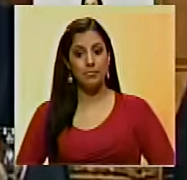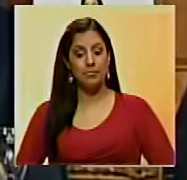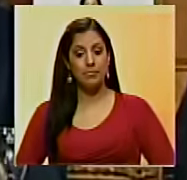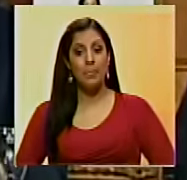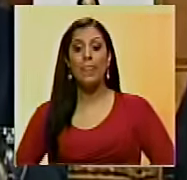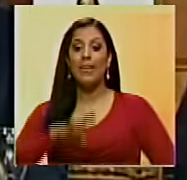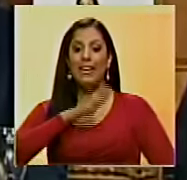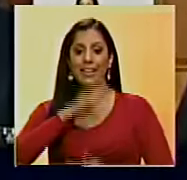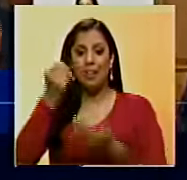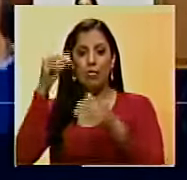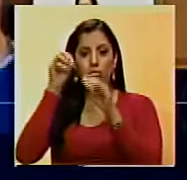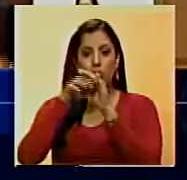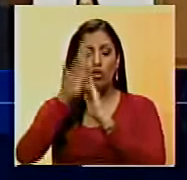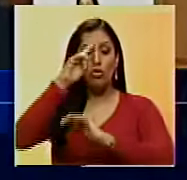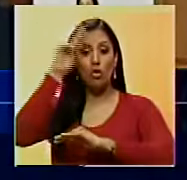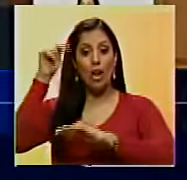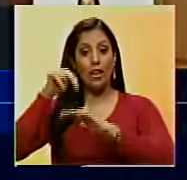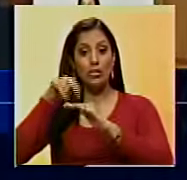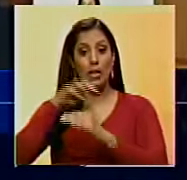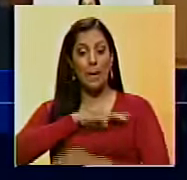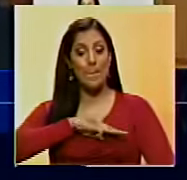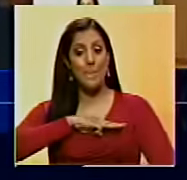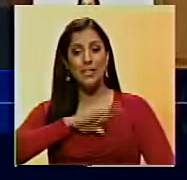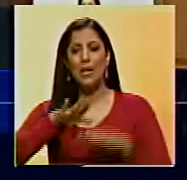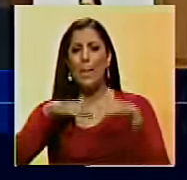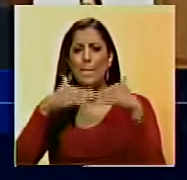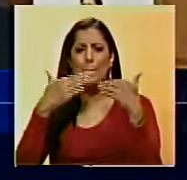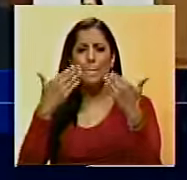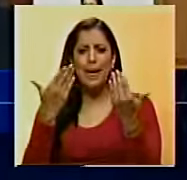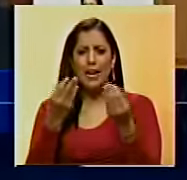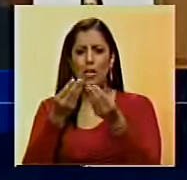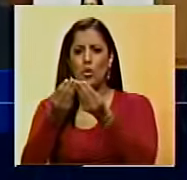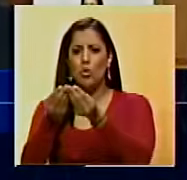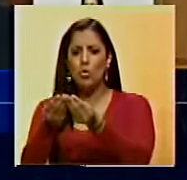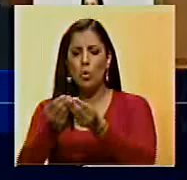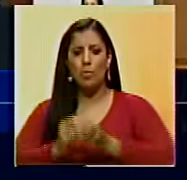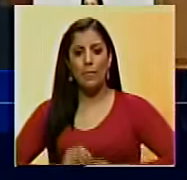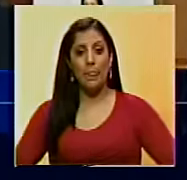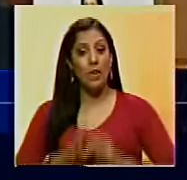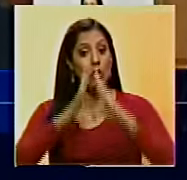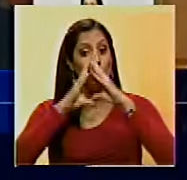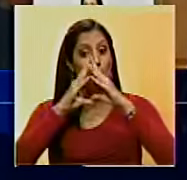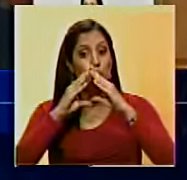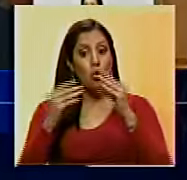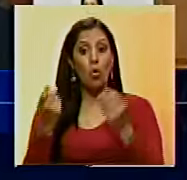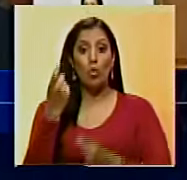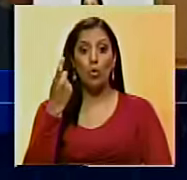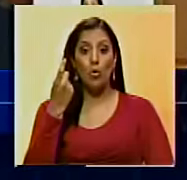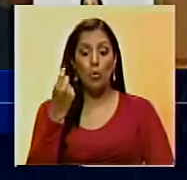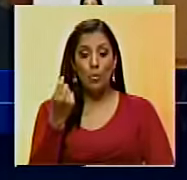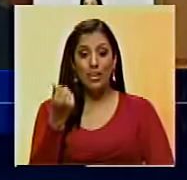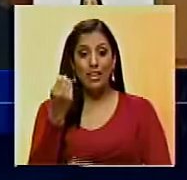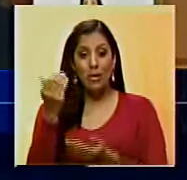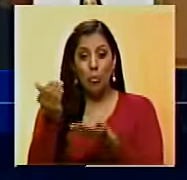Este Fondo Nacional de Emisiones va a recibir todos los recursos